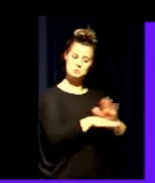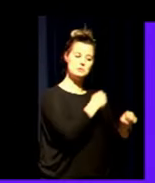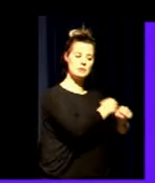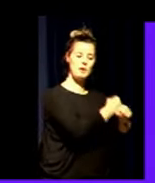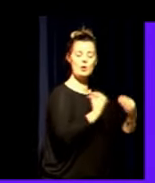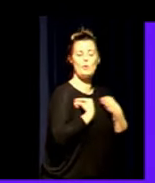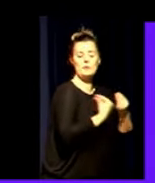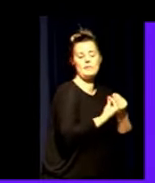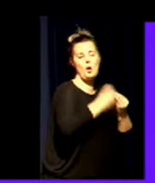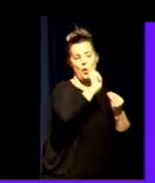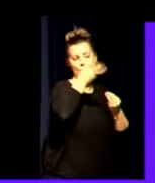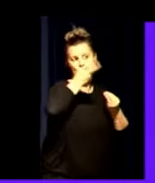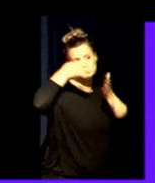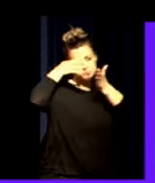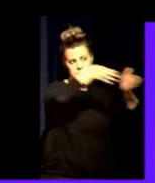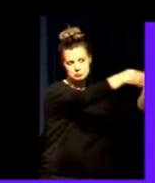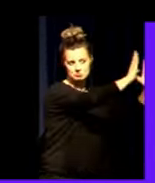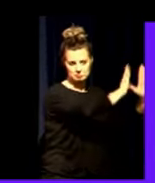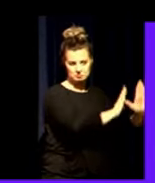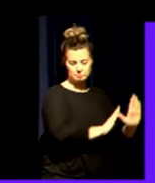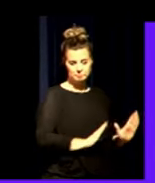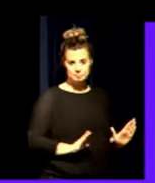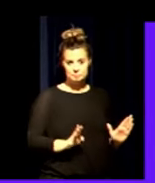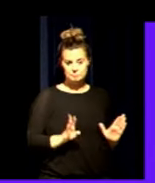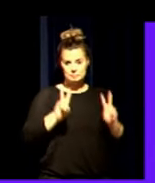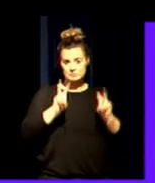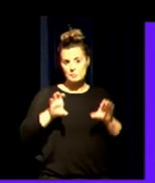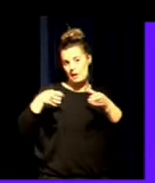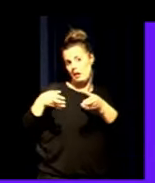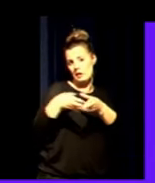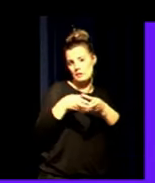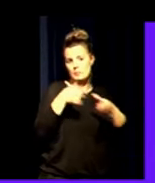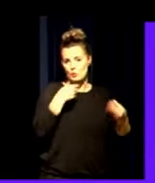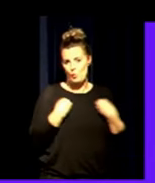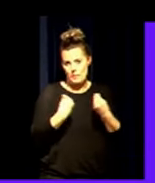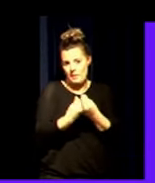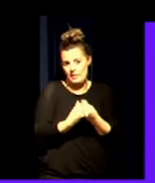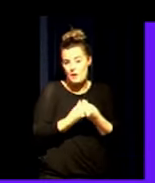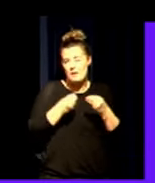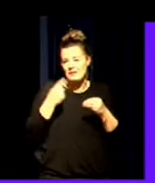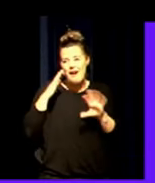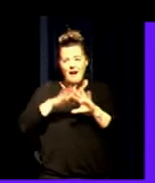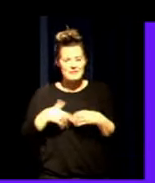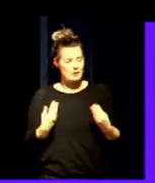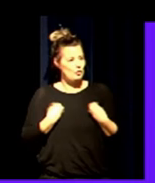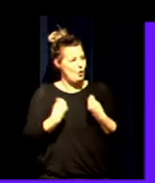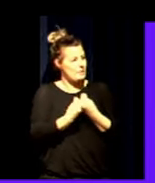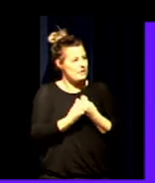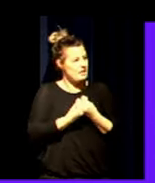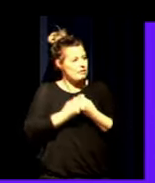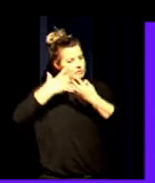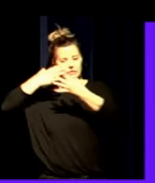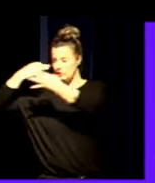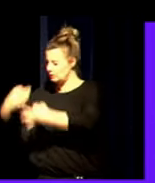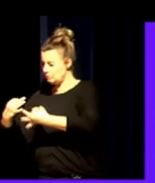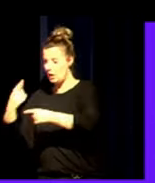convivencia con una estructura como es esta, que es la del equipo de convivencia, ¿no? Porque convivencia y disciplina tienen puntos en común,